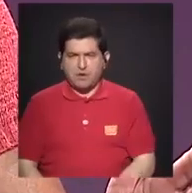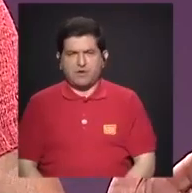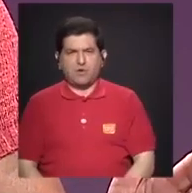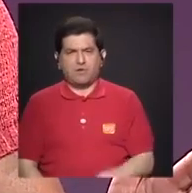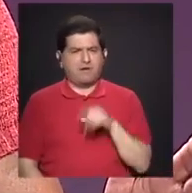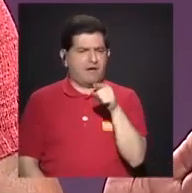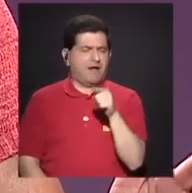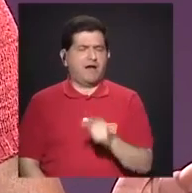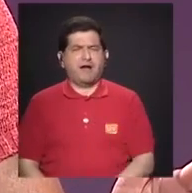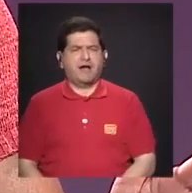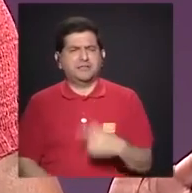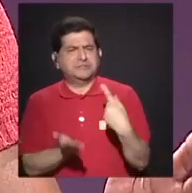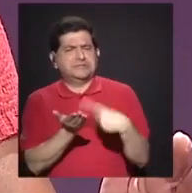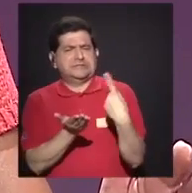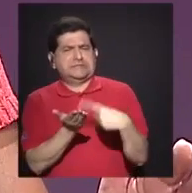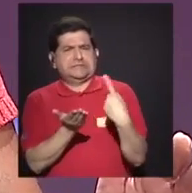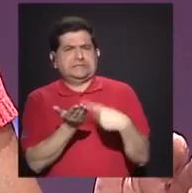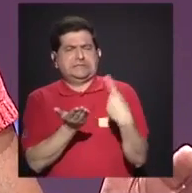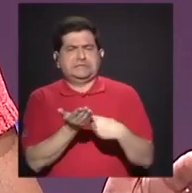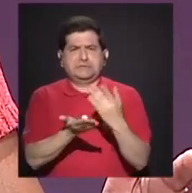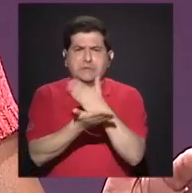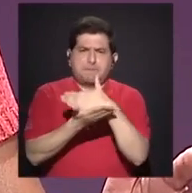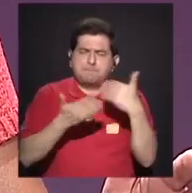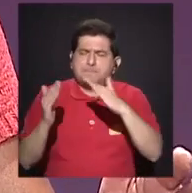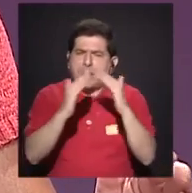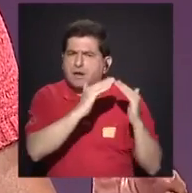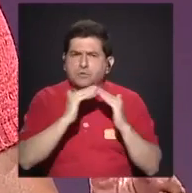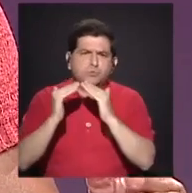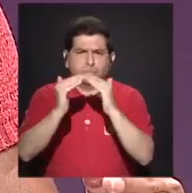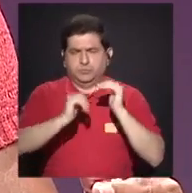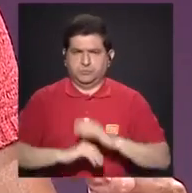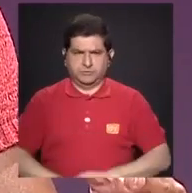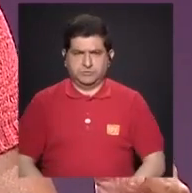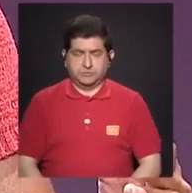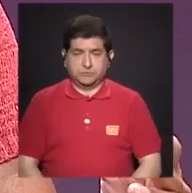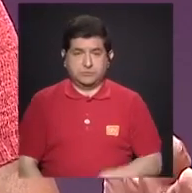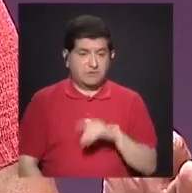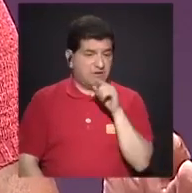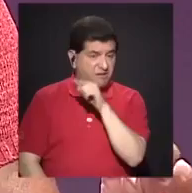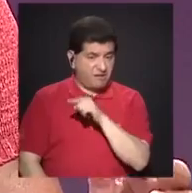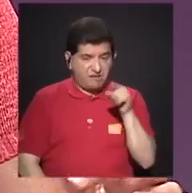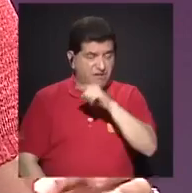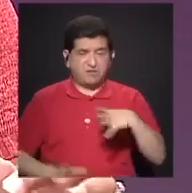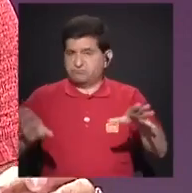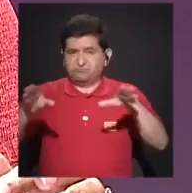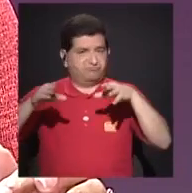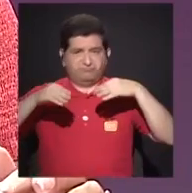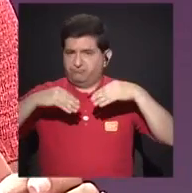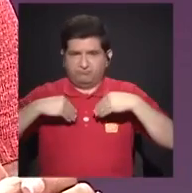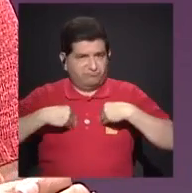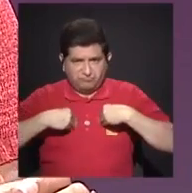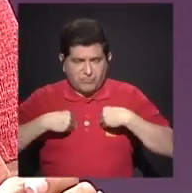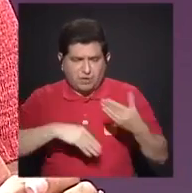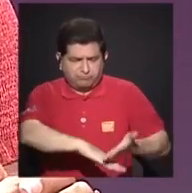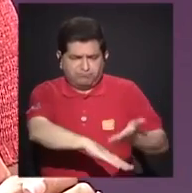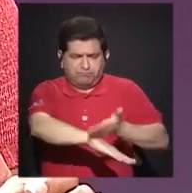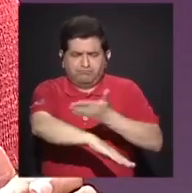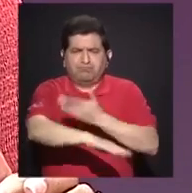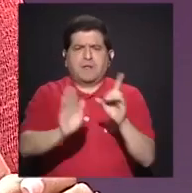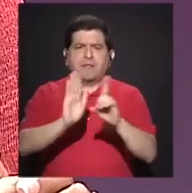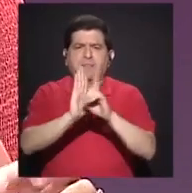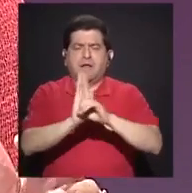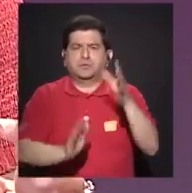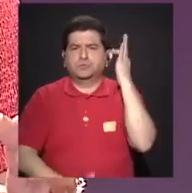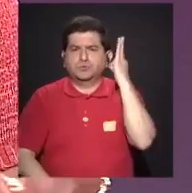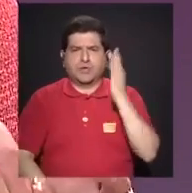generado una gran controversia en una parte de la población que aún no acepta el avance de los derechos de